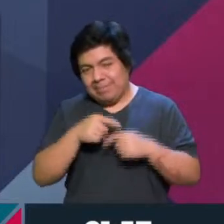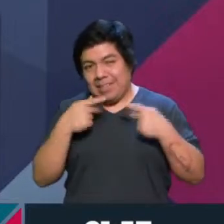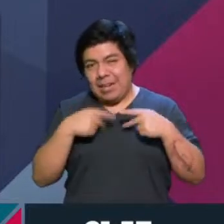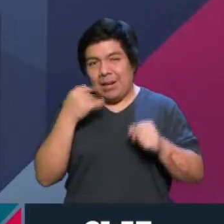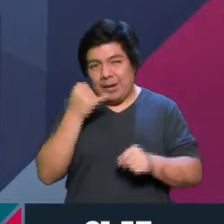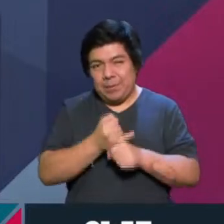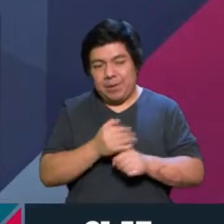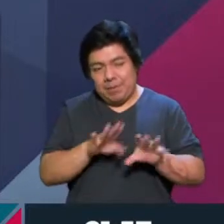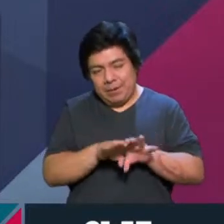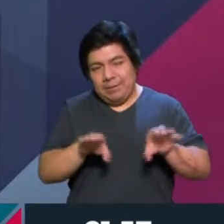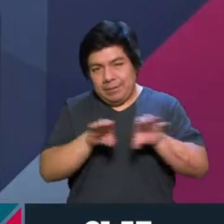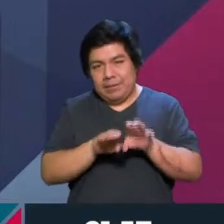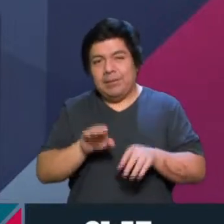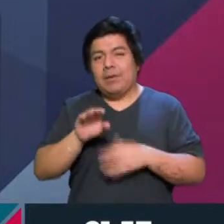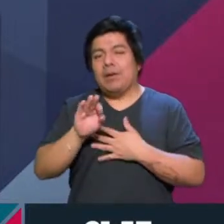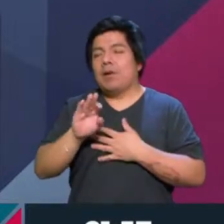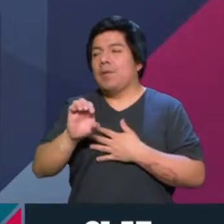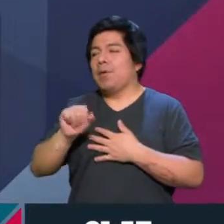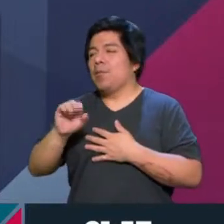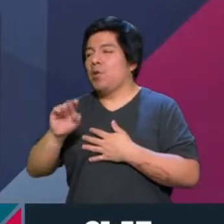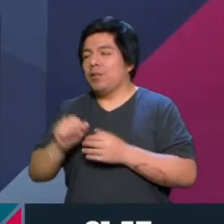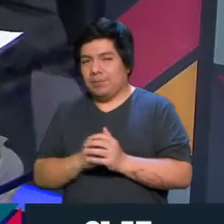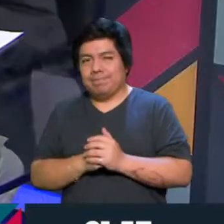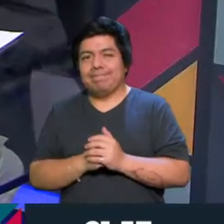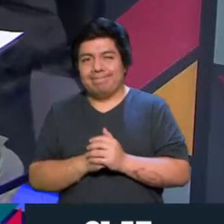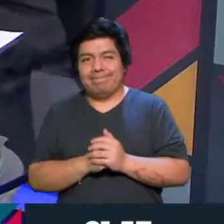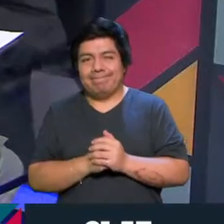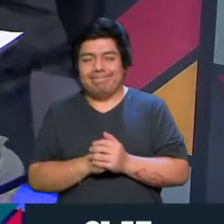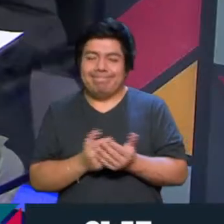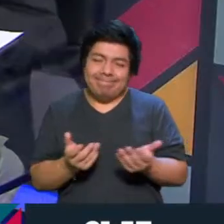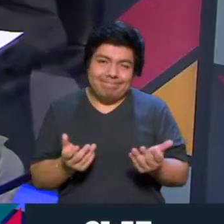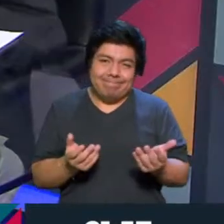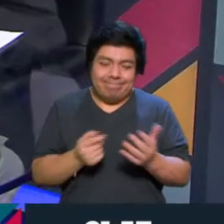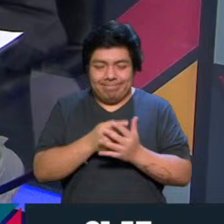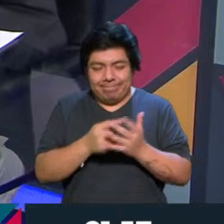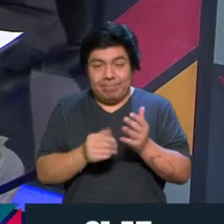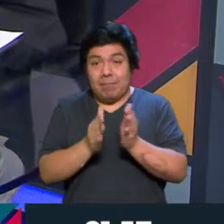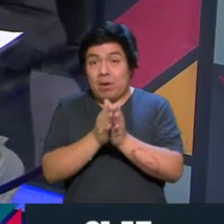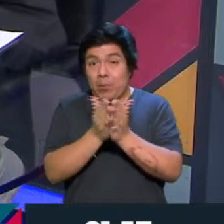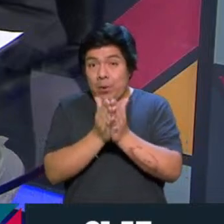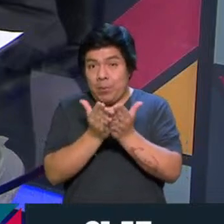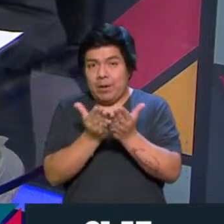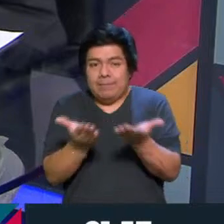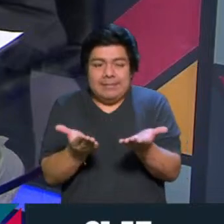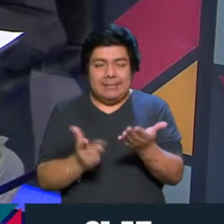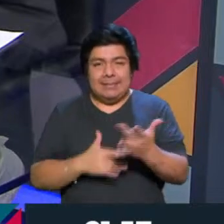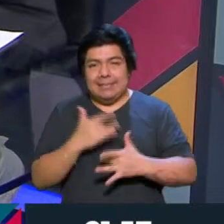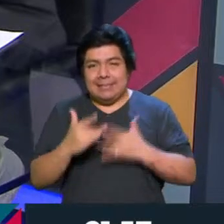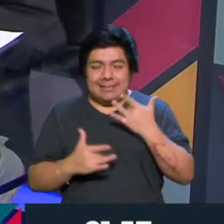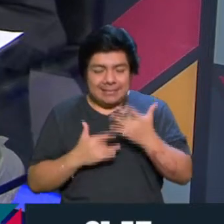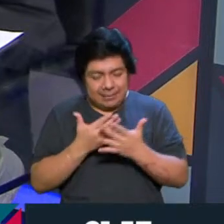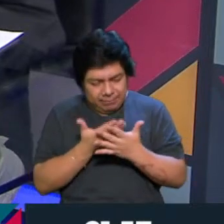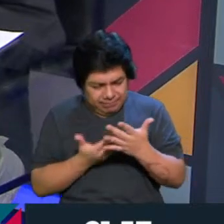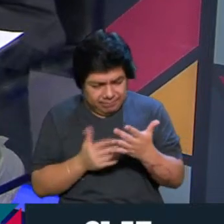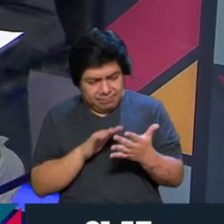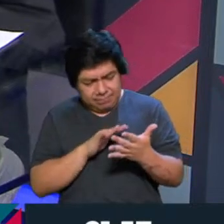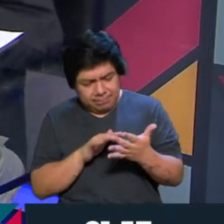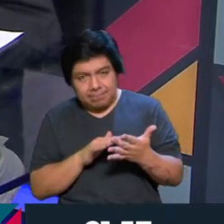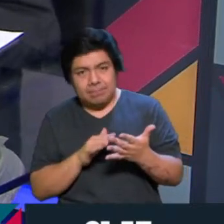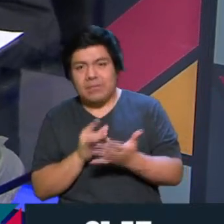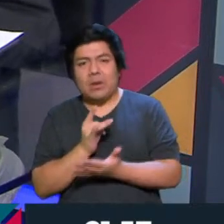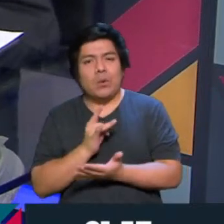personaje tan singular que es William Burroughs. Claro, pues sin duda alguna, pues es un libro pues que te invita, incluso no solo para